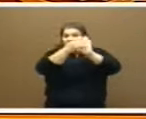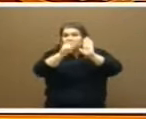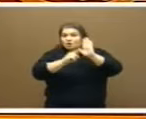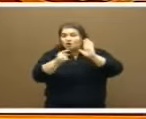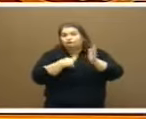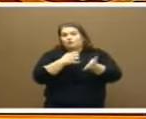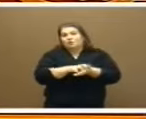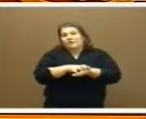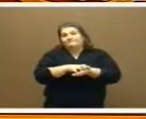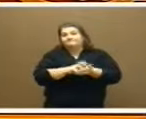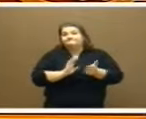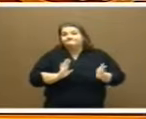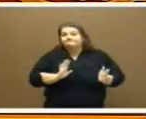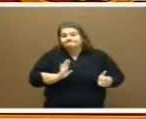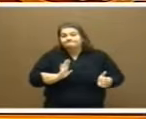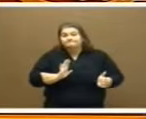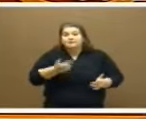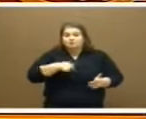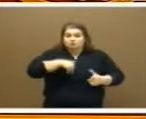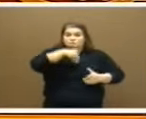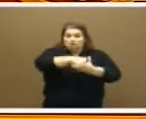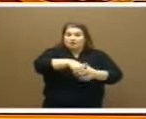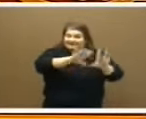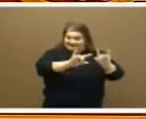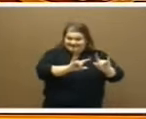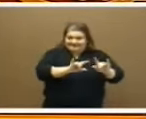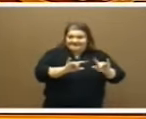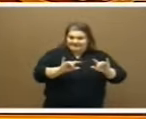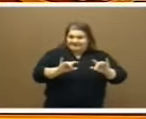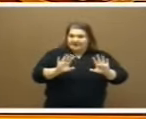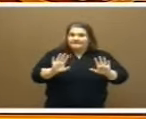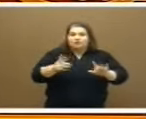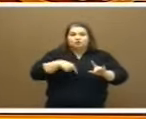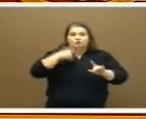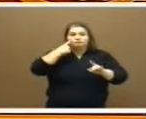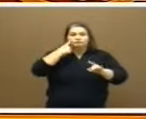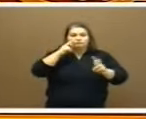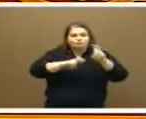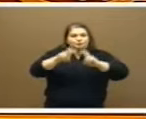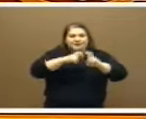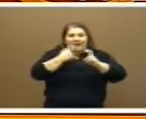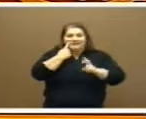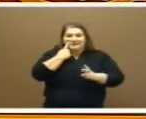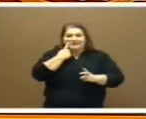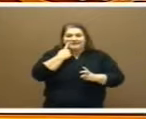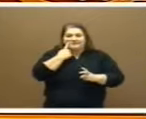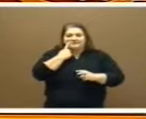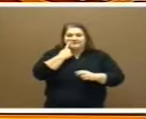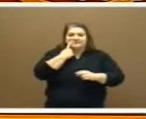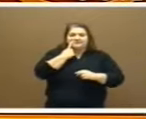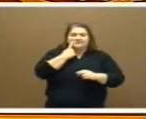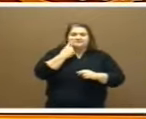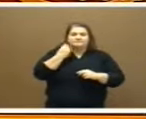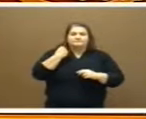por eso, aunque vamos a votar afirmativamente, tendríamos que ver si, tal